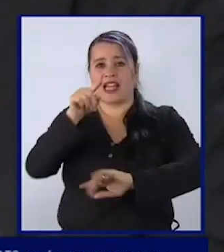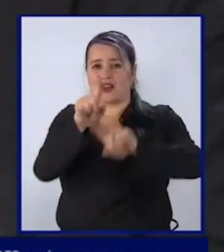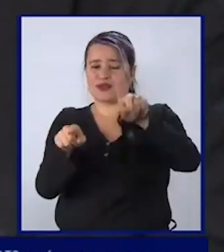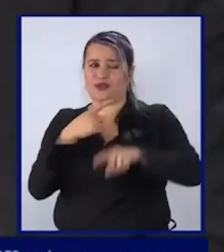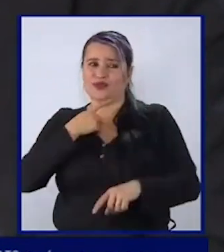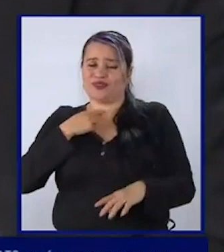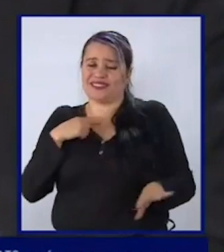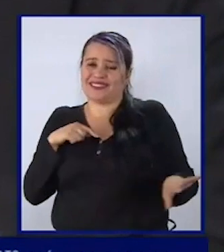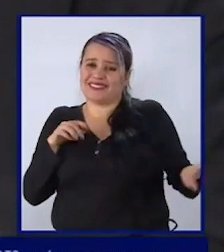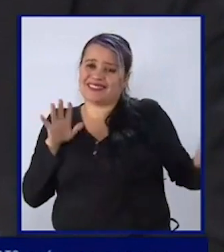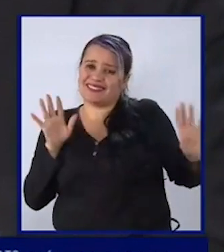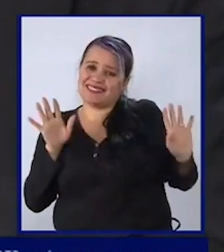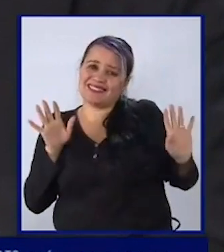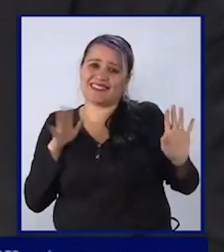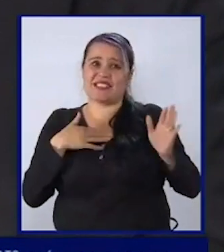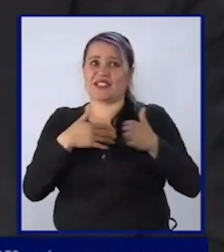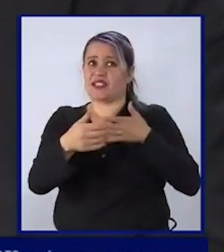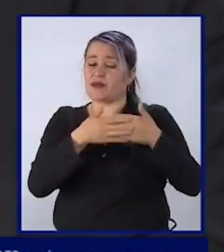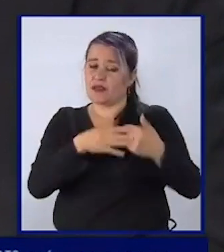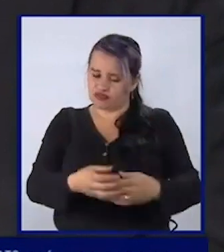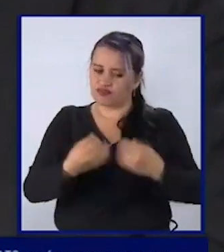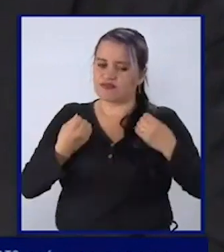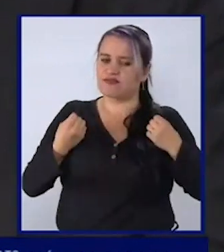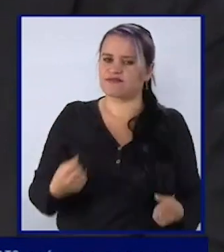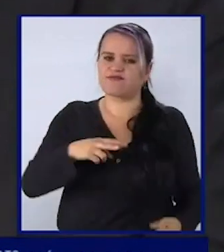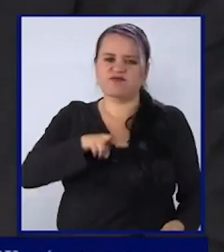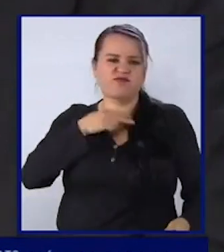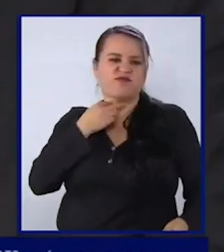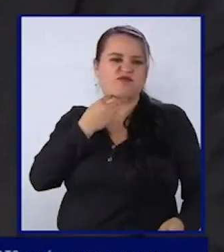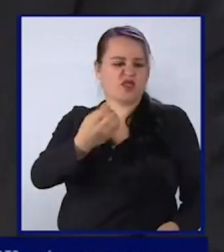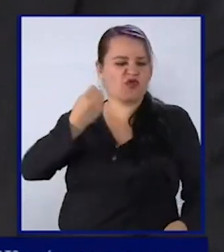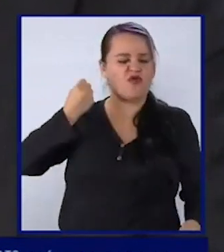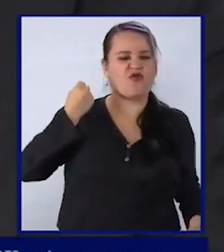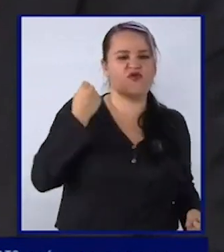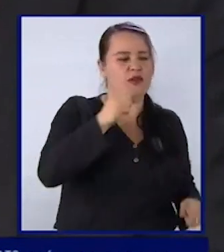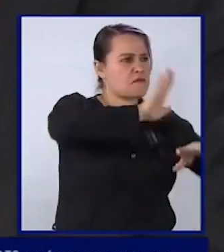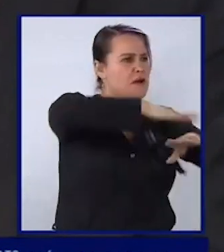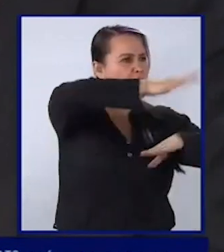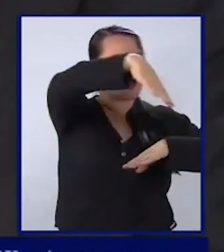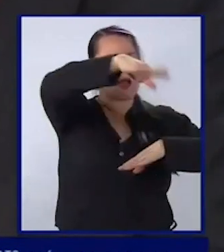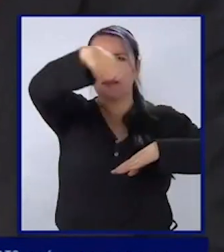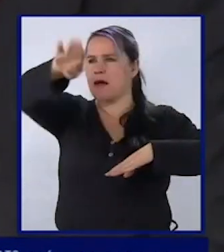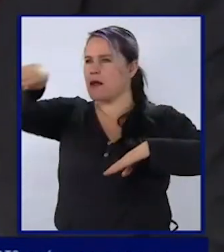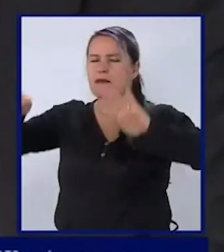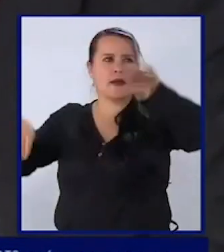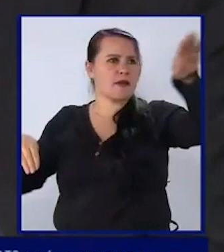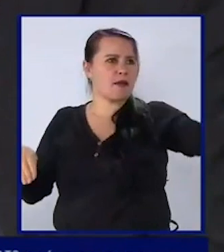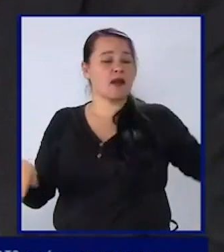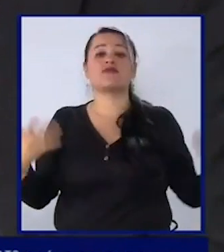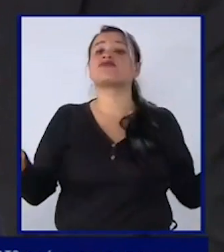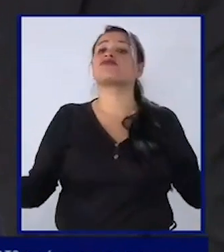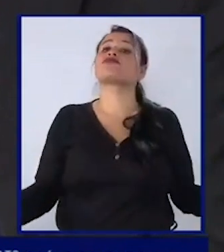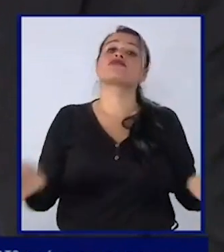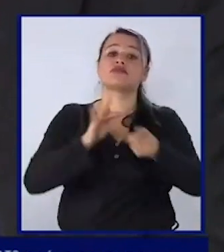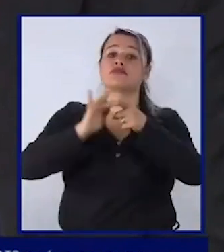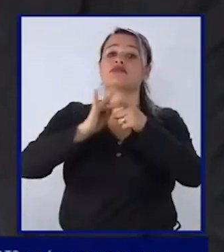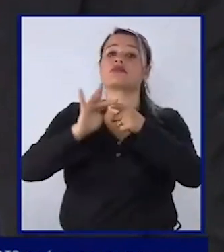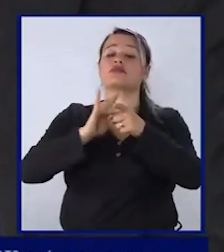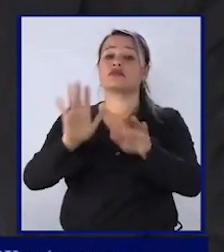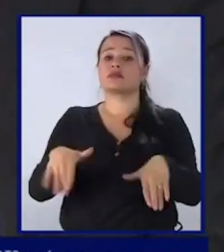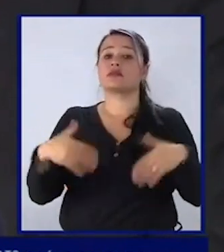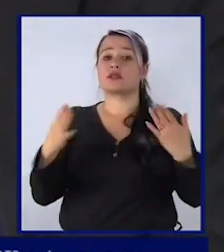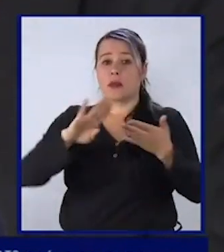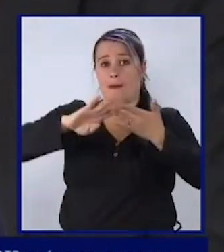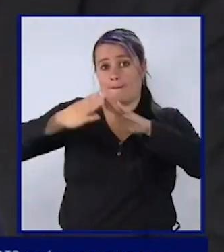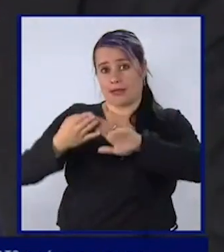pero seguiremos levantando la voz cuando sea necesario y llamando a todas las partes para que eso se implemente. Ese me parece